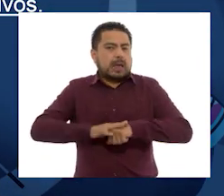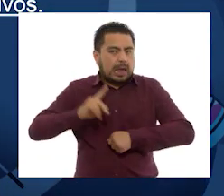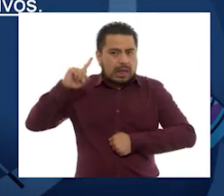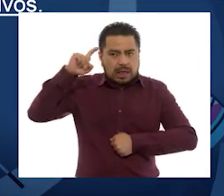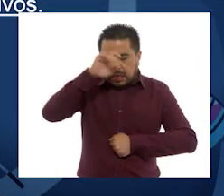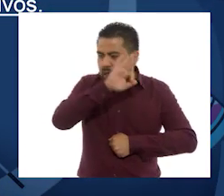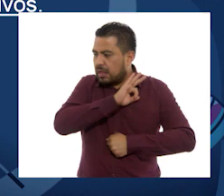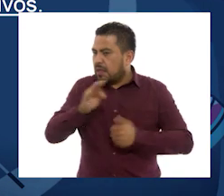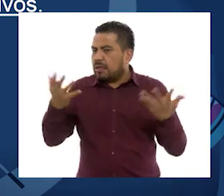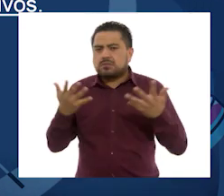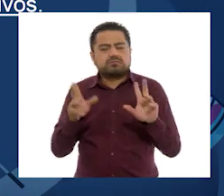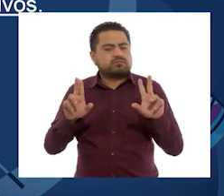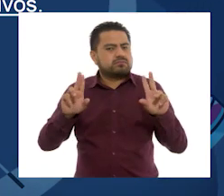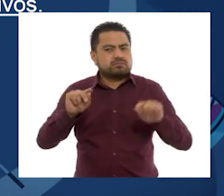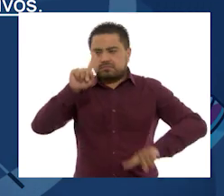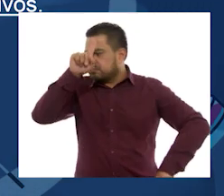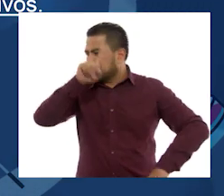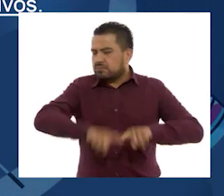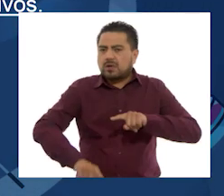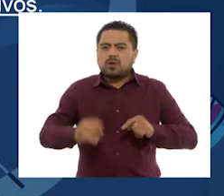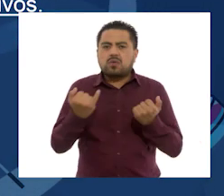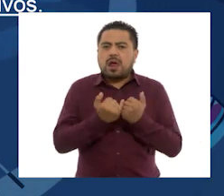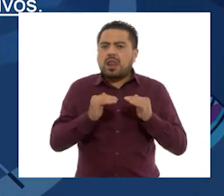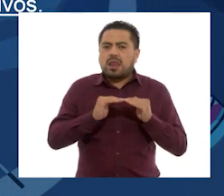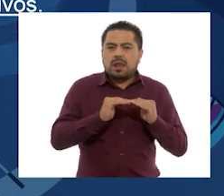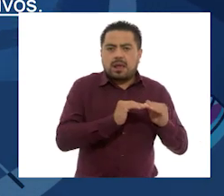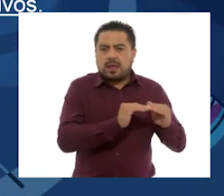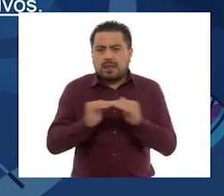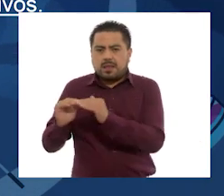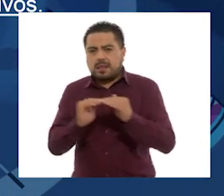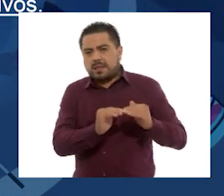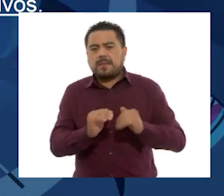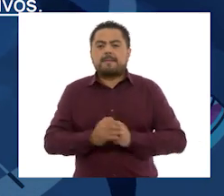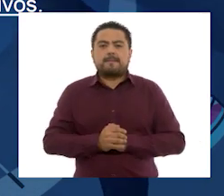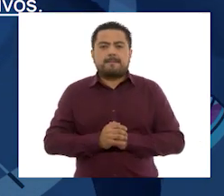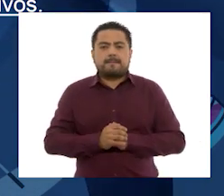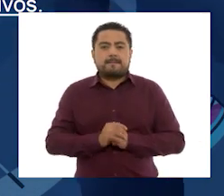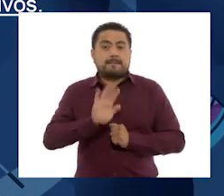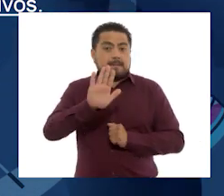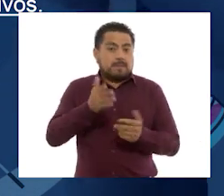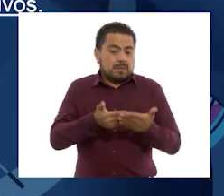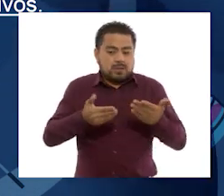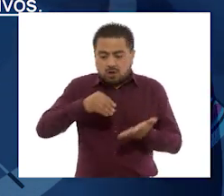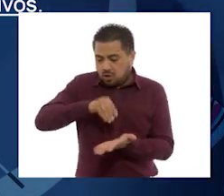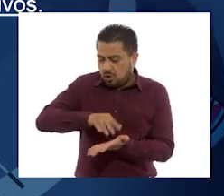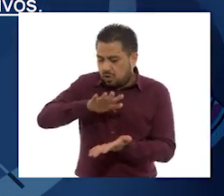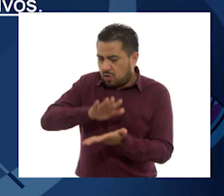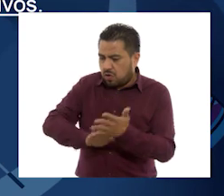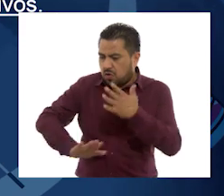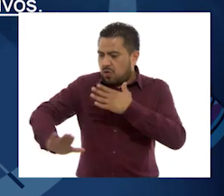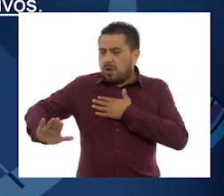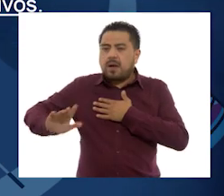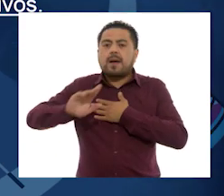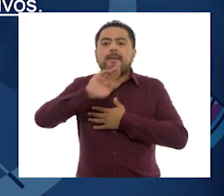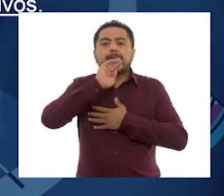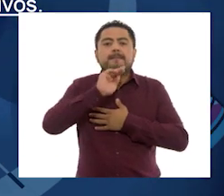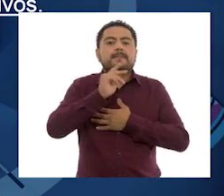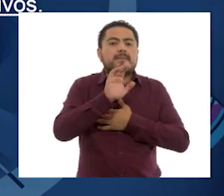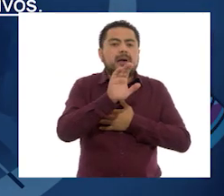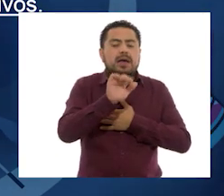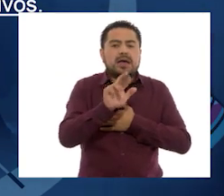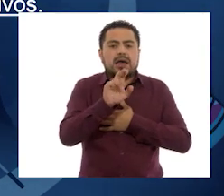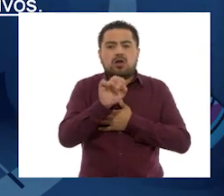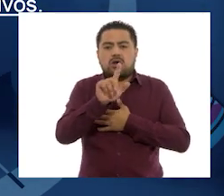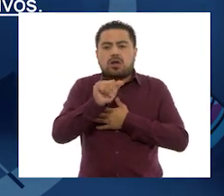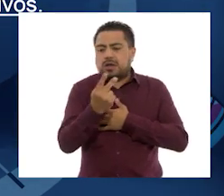de realizar y que sean equitativos. Entonces, un compromiso entre Carola y su mamá sería